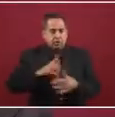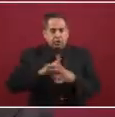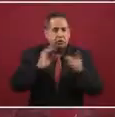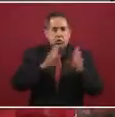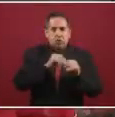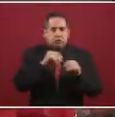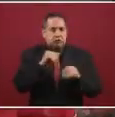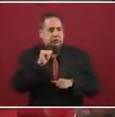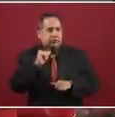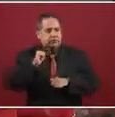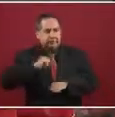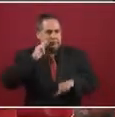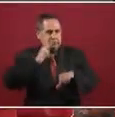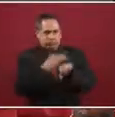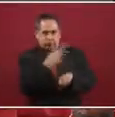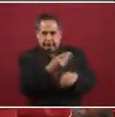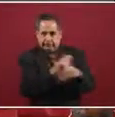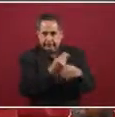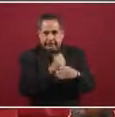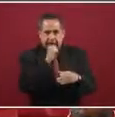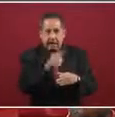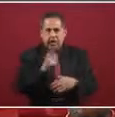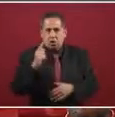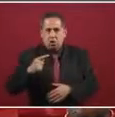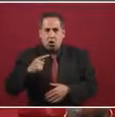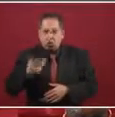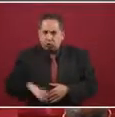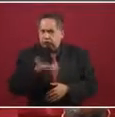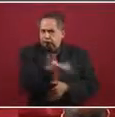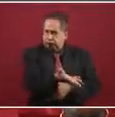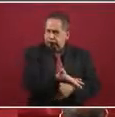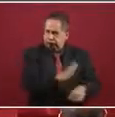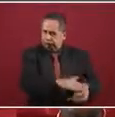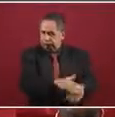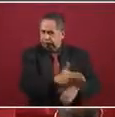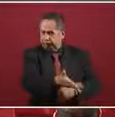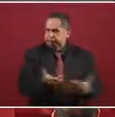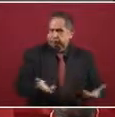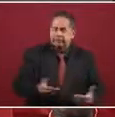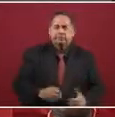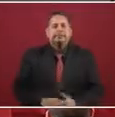su competencia, pero es un tema que México está poniendo en la mesa.